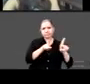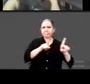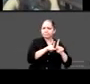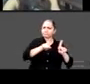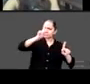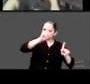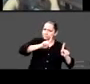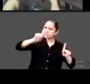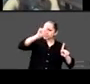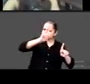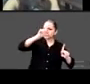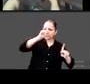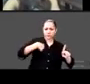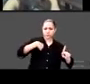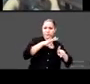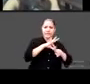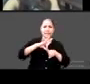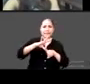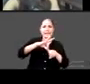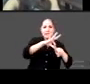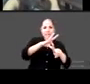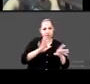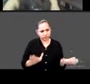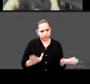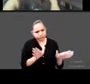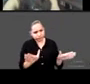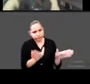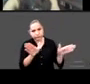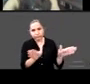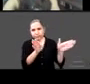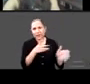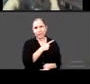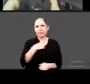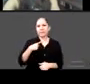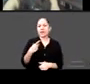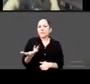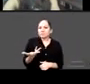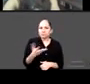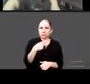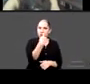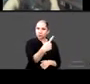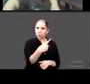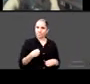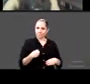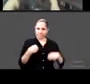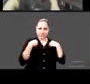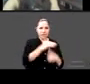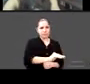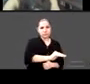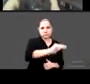células, y para tal cosa necesitamos tratarlos con mayor respeto. Y el castigo físico es